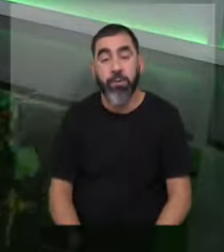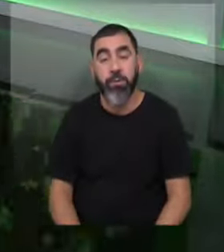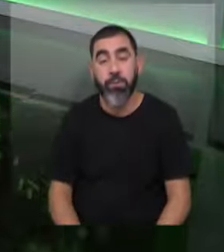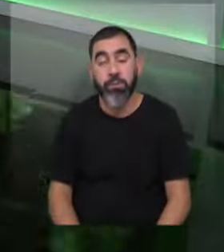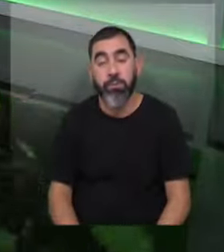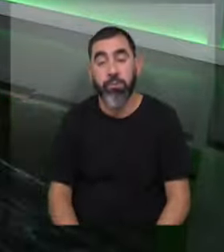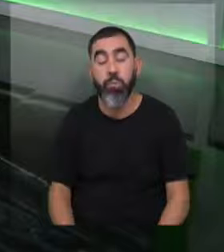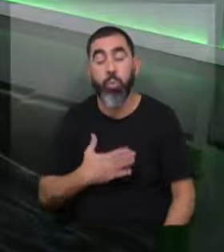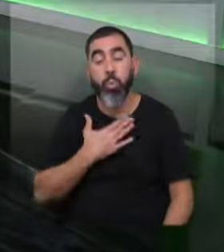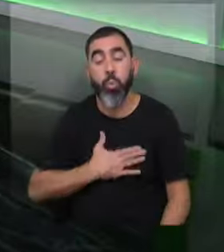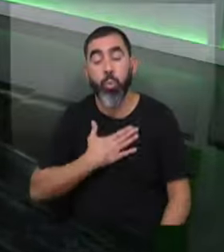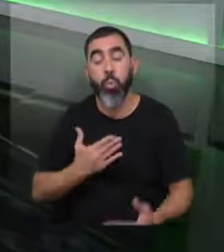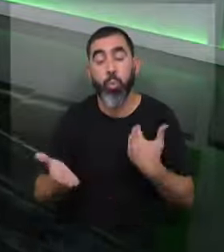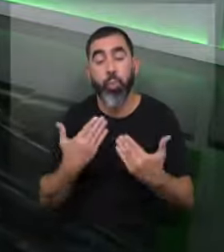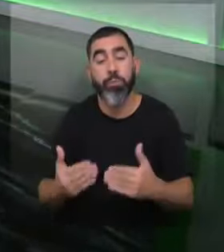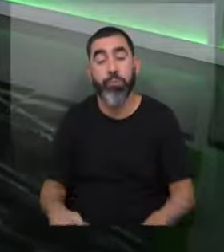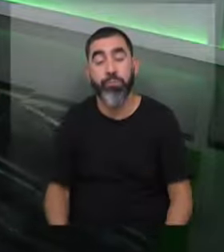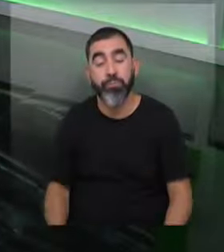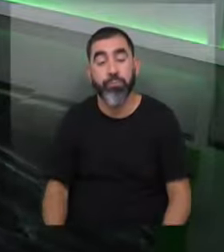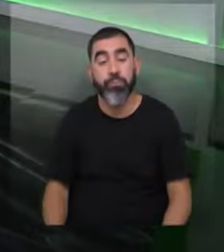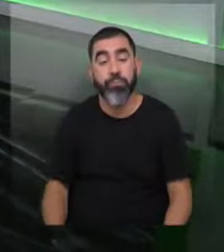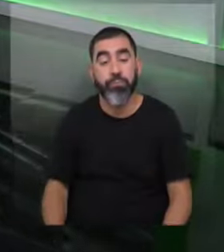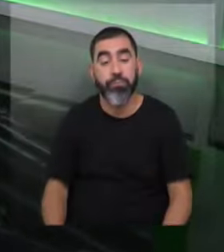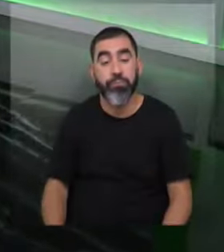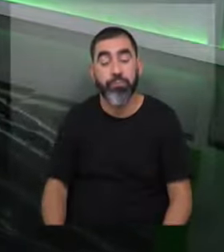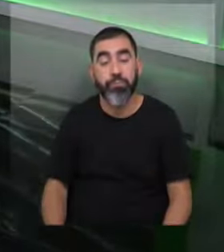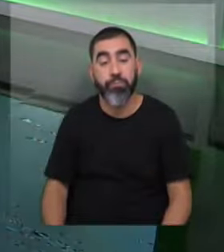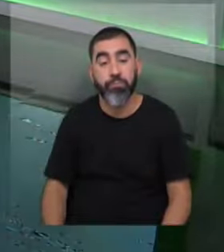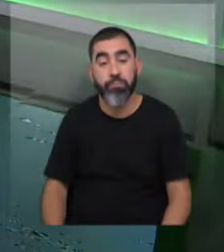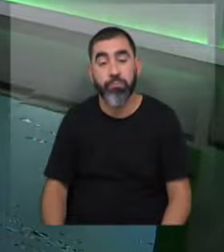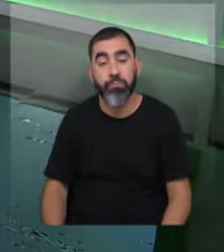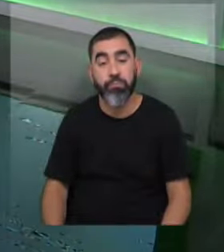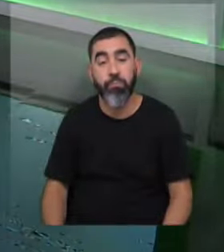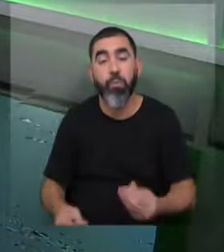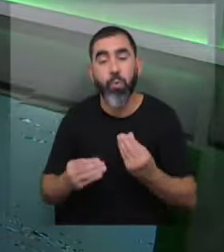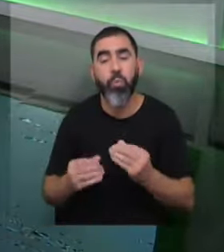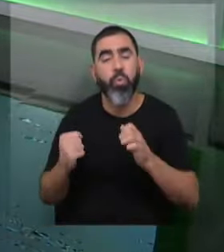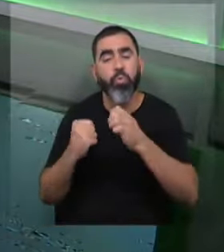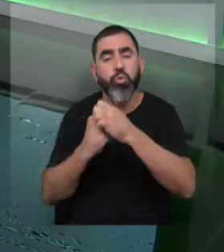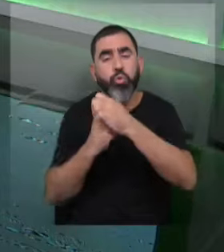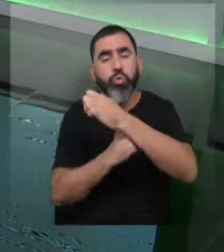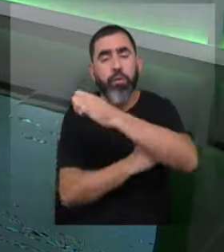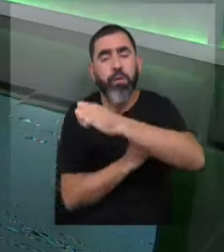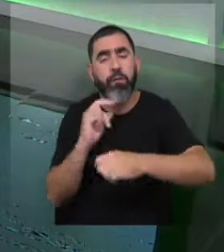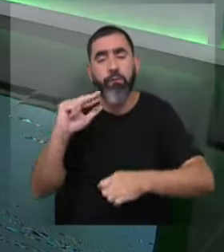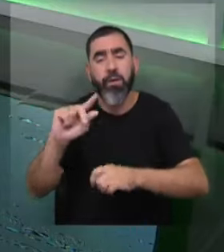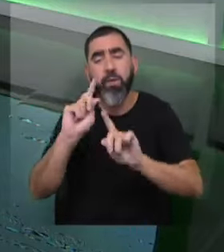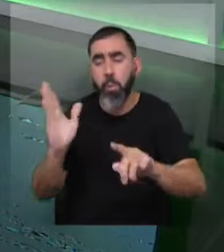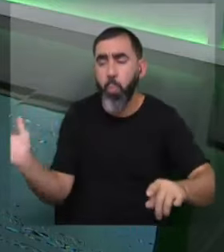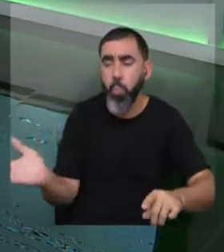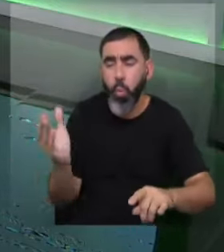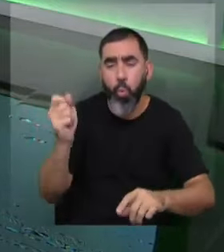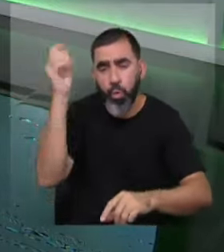tal, Gustavo? Un gusto estar con ustedes. Igualmente, el gusto es mío. José, ¿cómo hablamos de sostenibilidad y al mismo tiempo producimos en